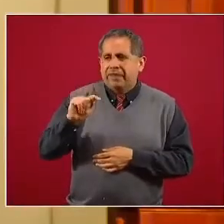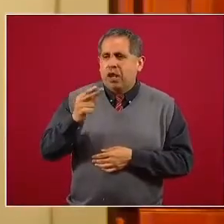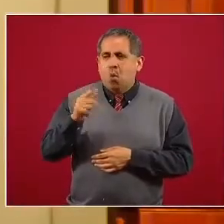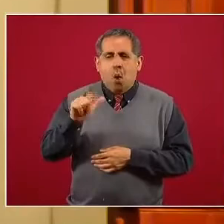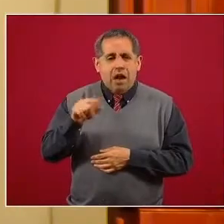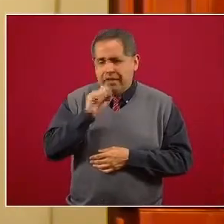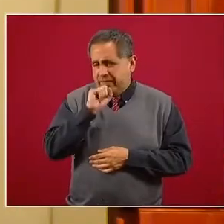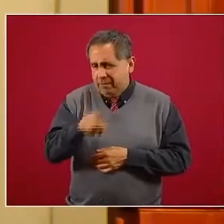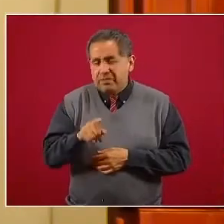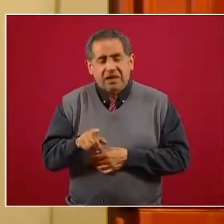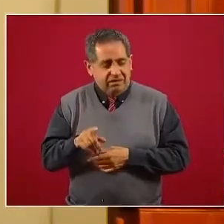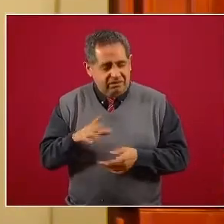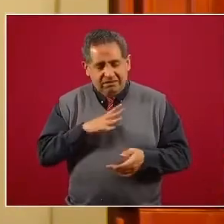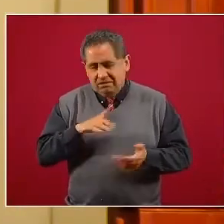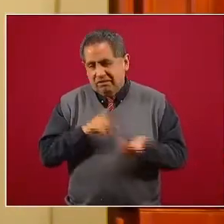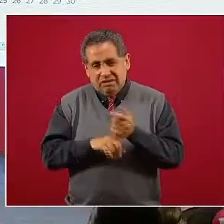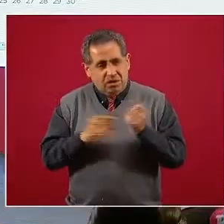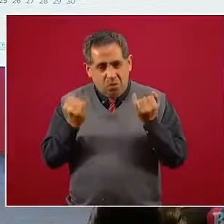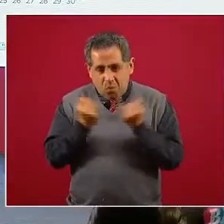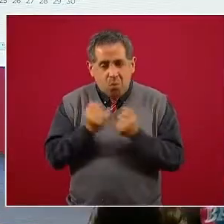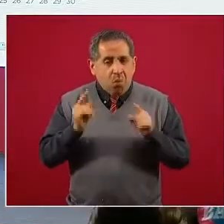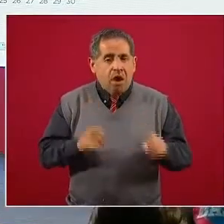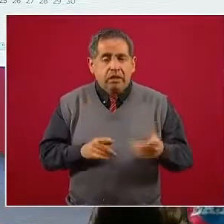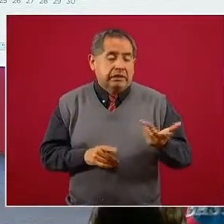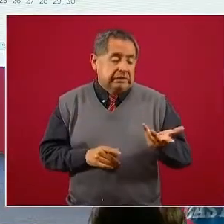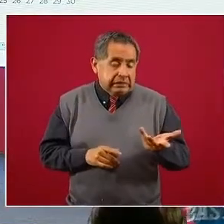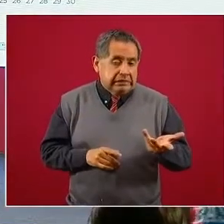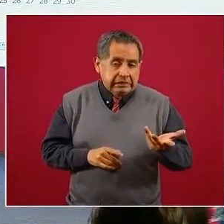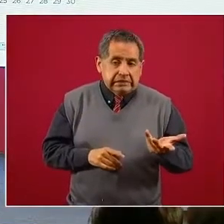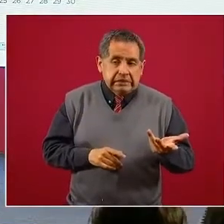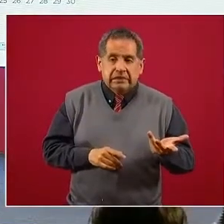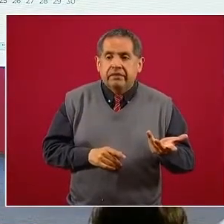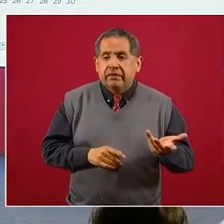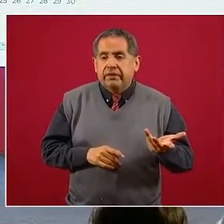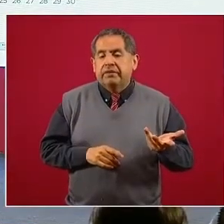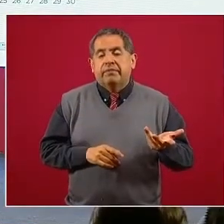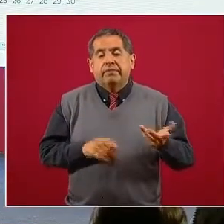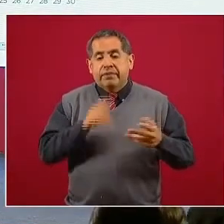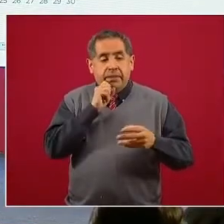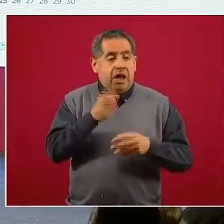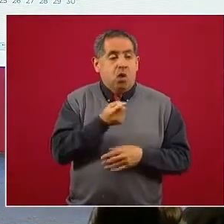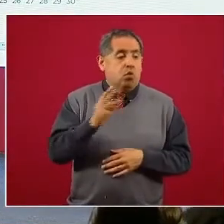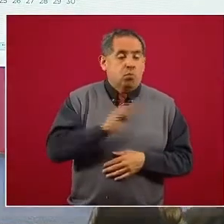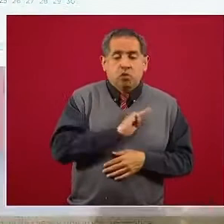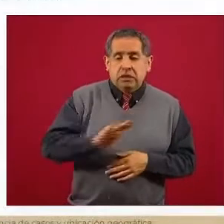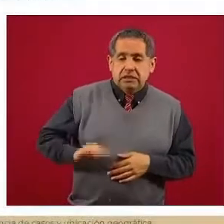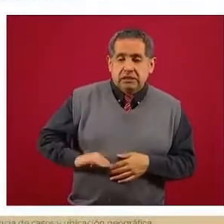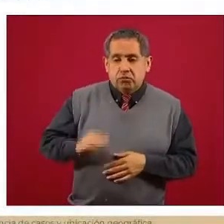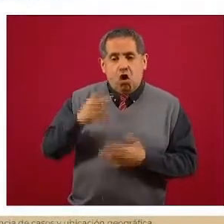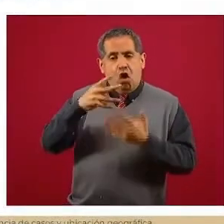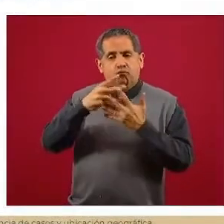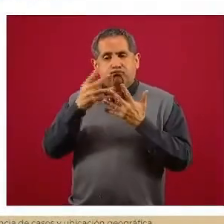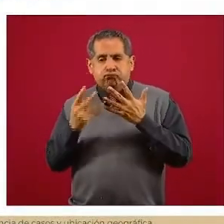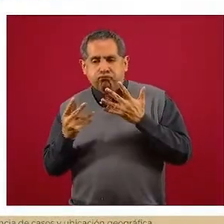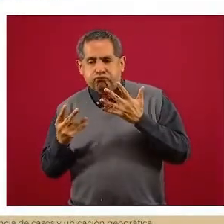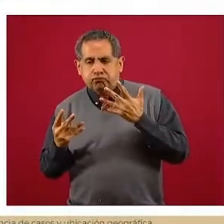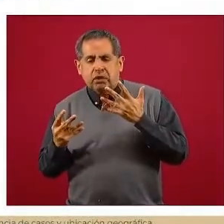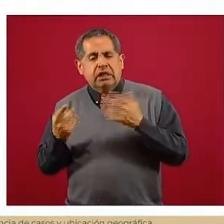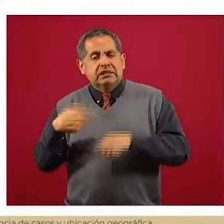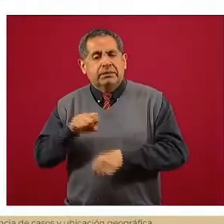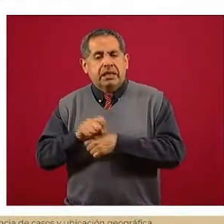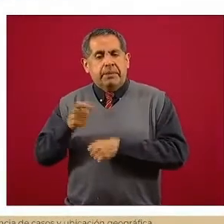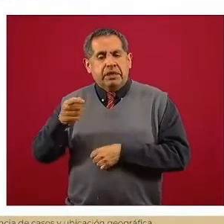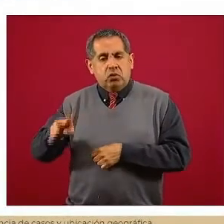que veíamos en el estado. Caídas importantes, sí, en el caso de los municipios para las semanas 29 y